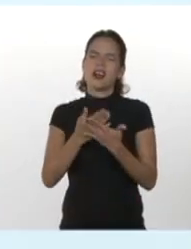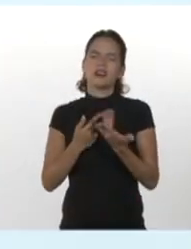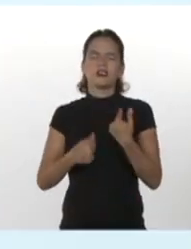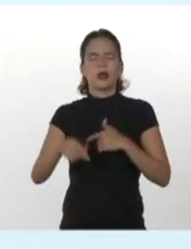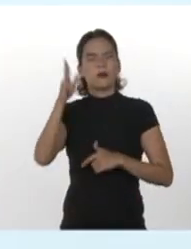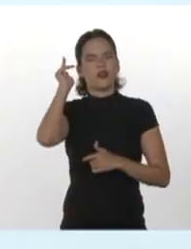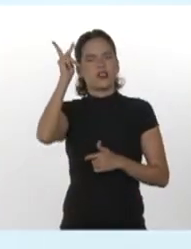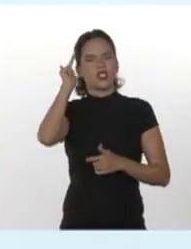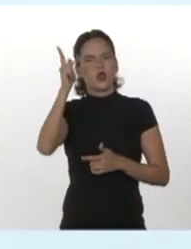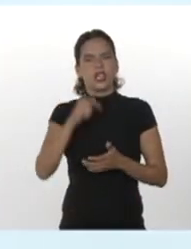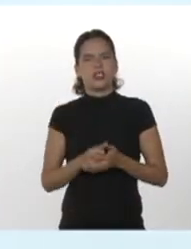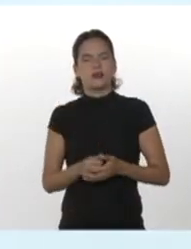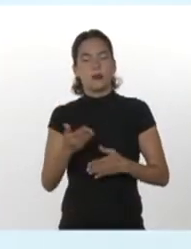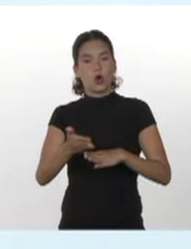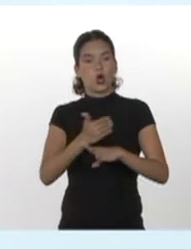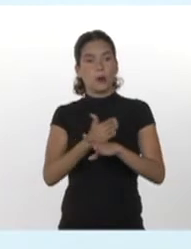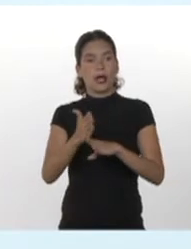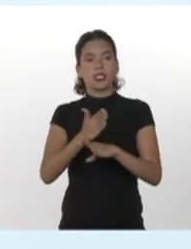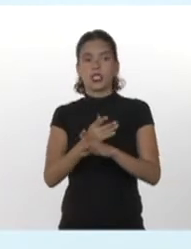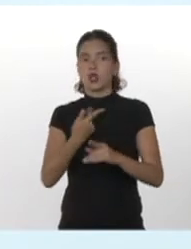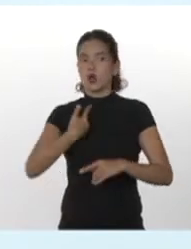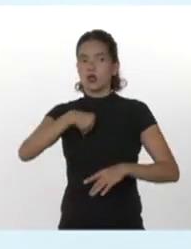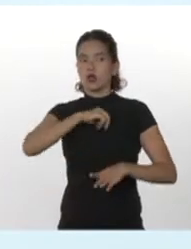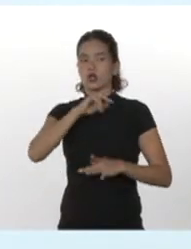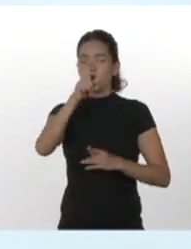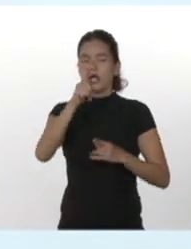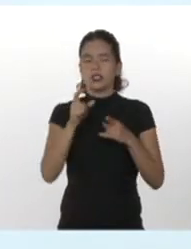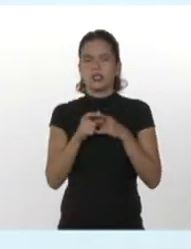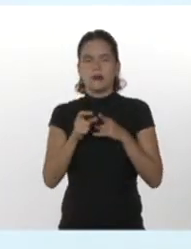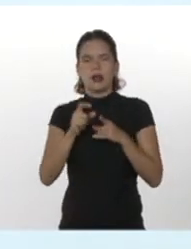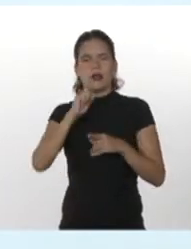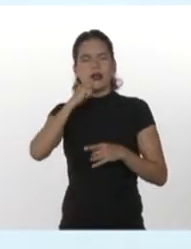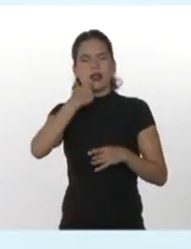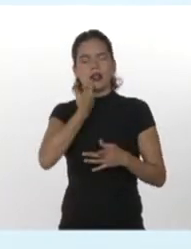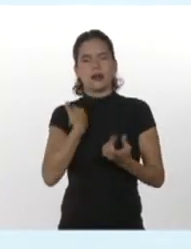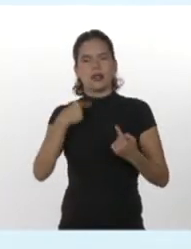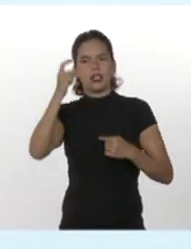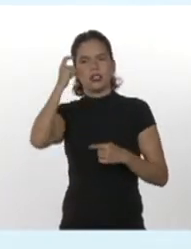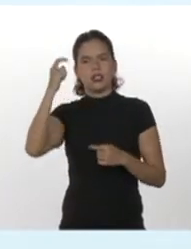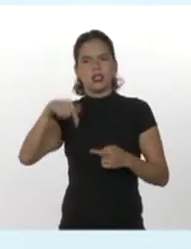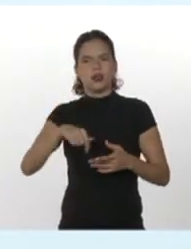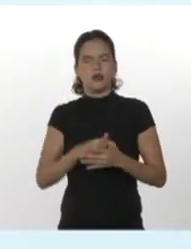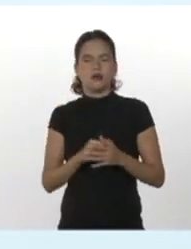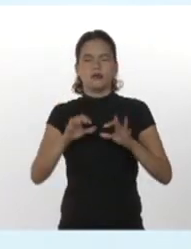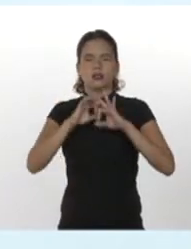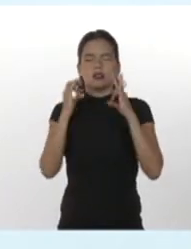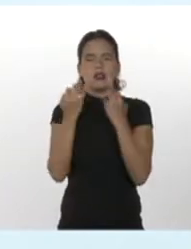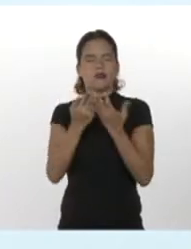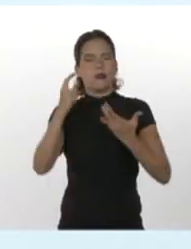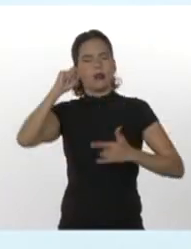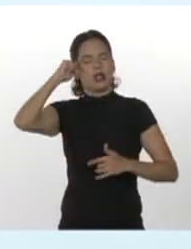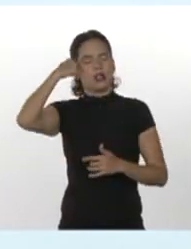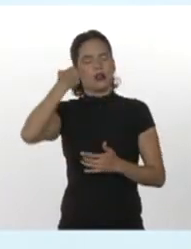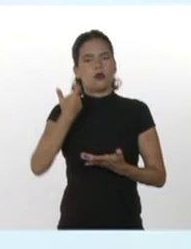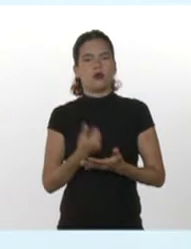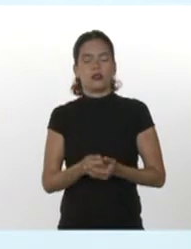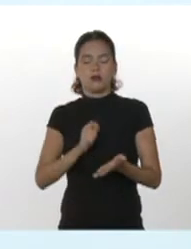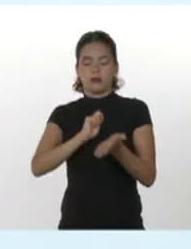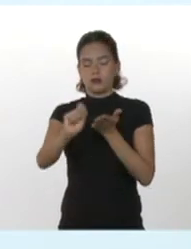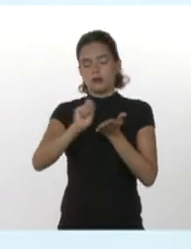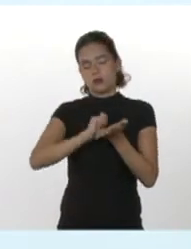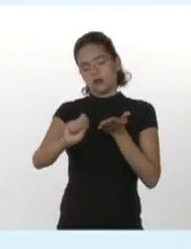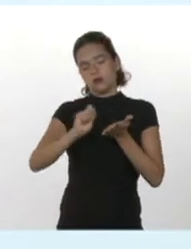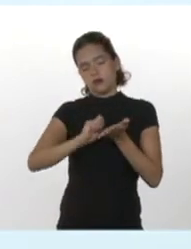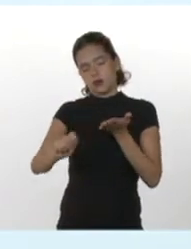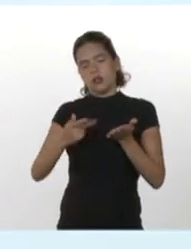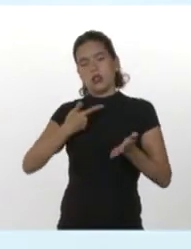Gracias, profesora Yolibel, por compartir con nosotros esas palabras claves del día de hoy. En familia, recordemos anotarlas en